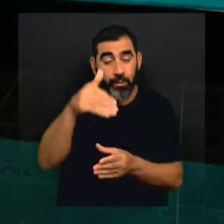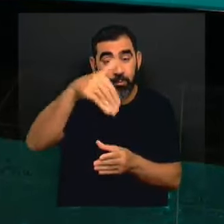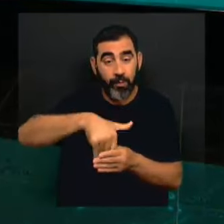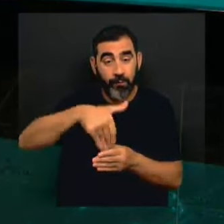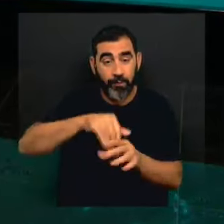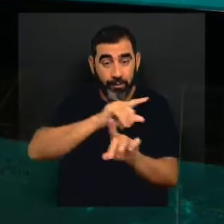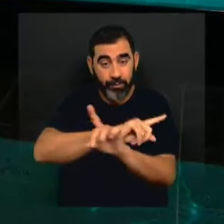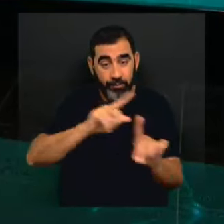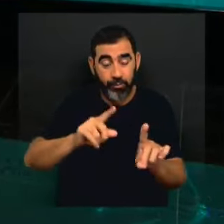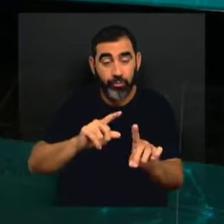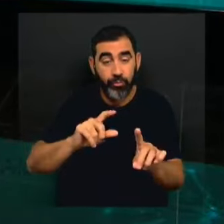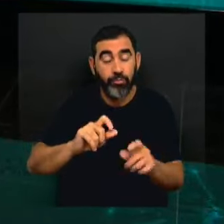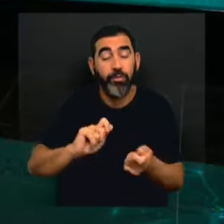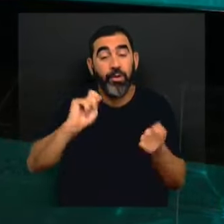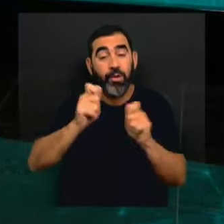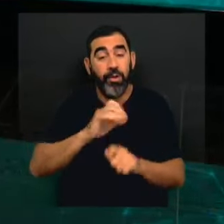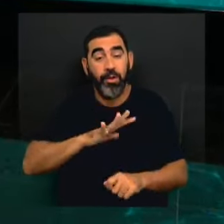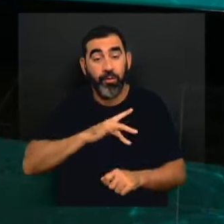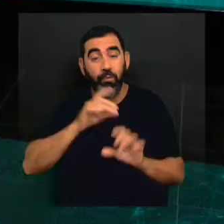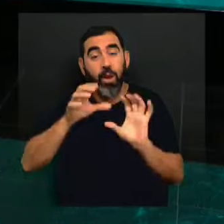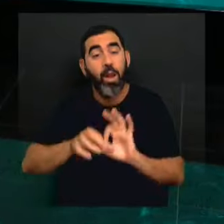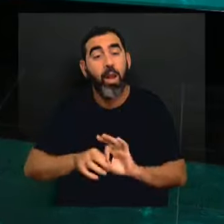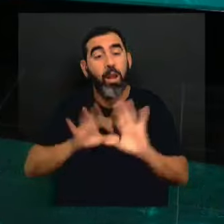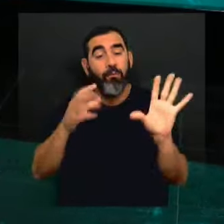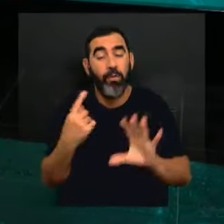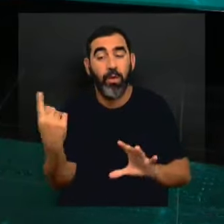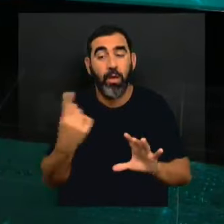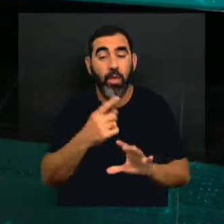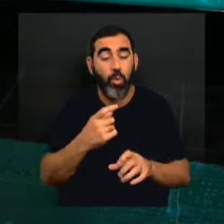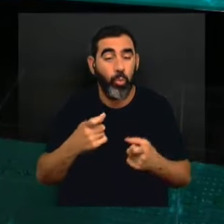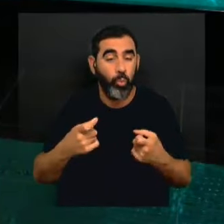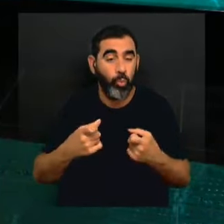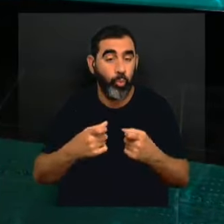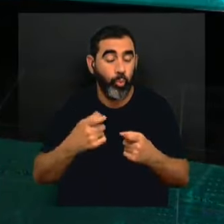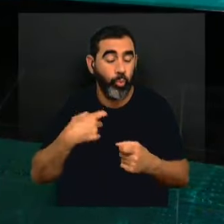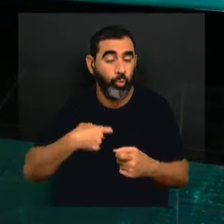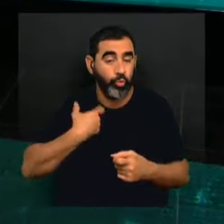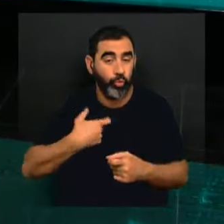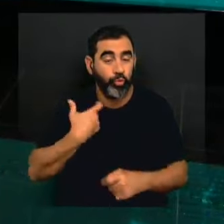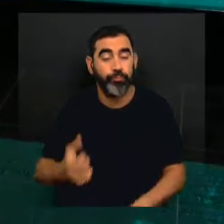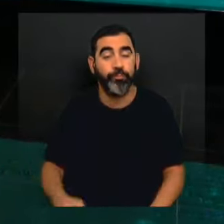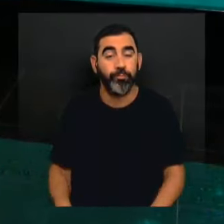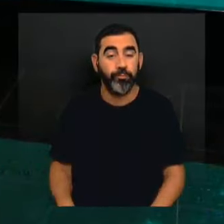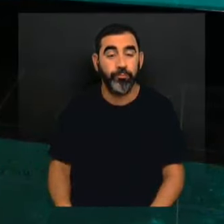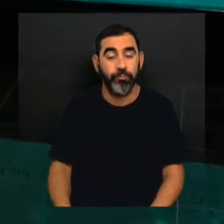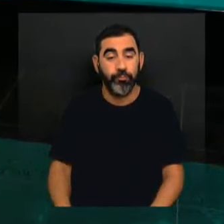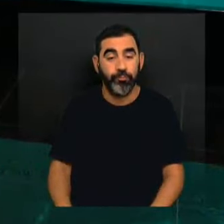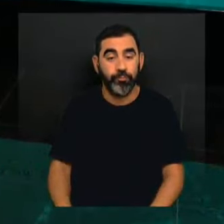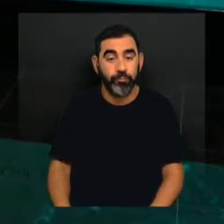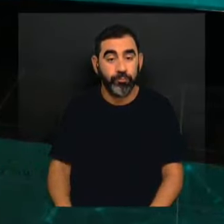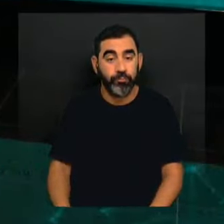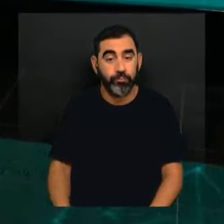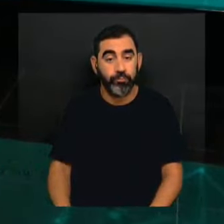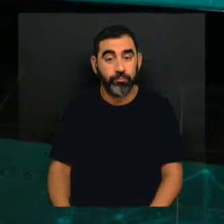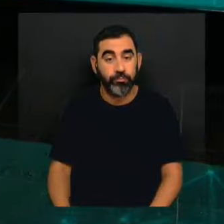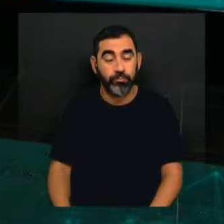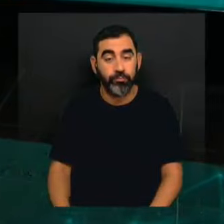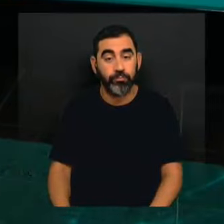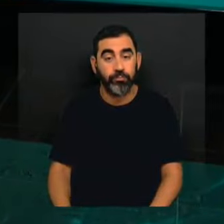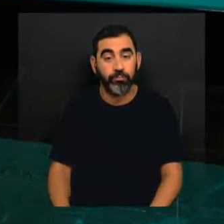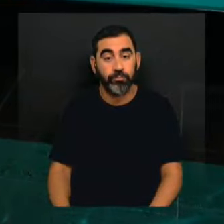plebiscito previsional y dejó en libertad de acción a sus afiliados y seguimos con tema pero eh vinculado pero para el otro